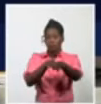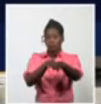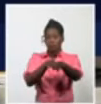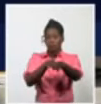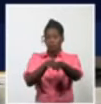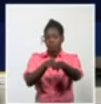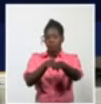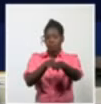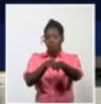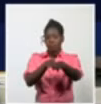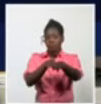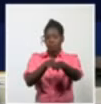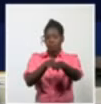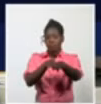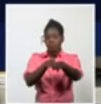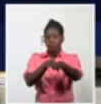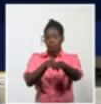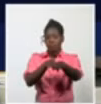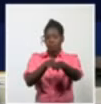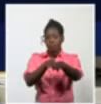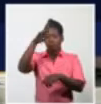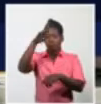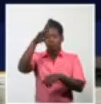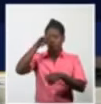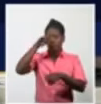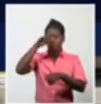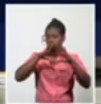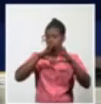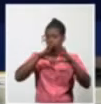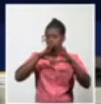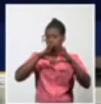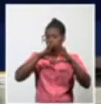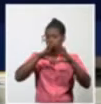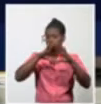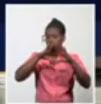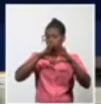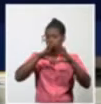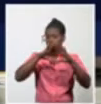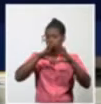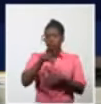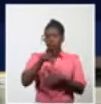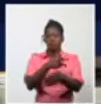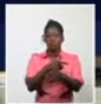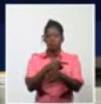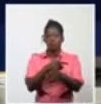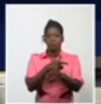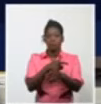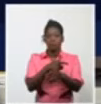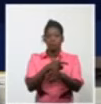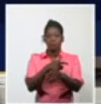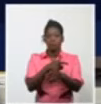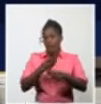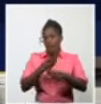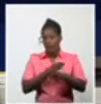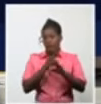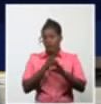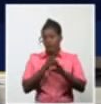control, incluyendo el tratamiento como si la tuviera, lo que está previsto para esa primera